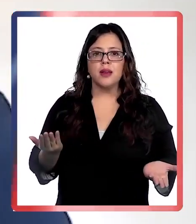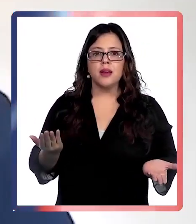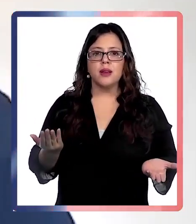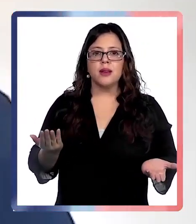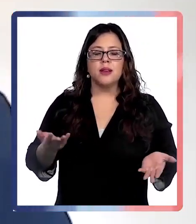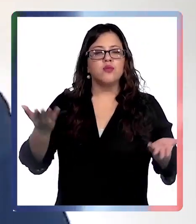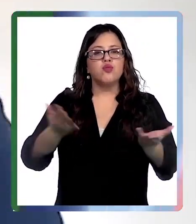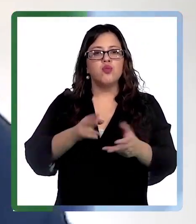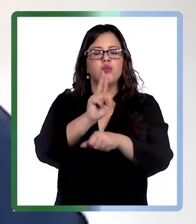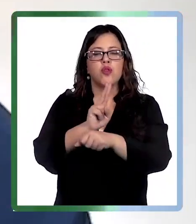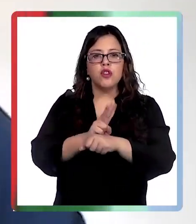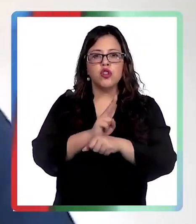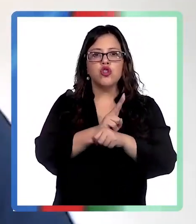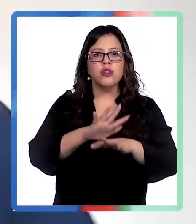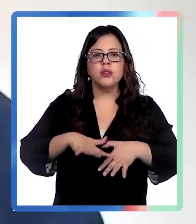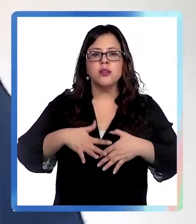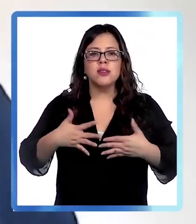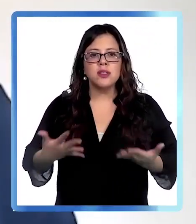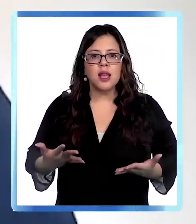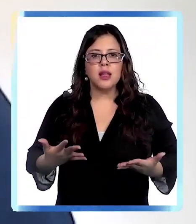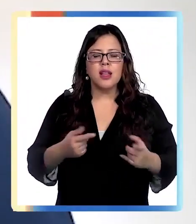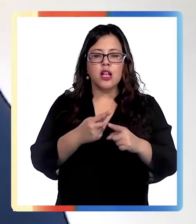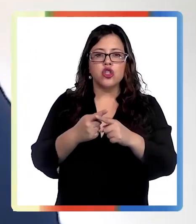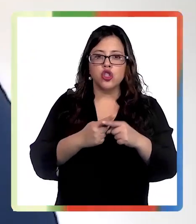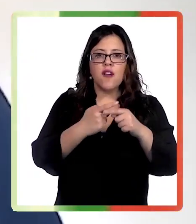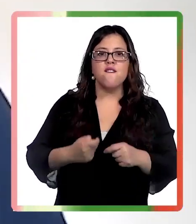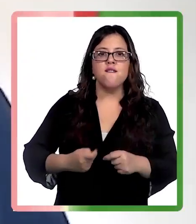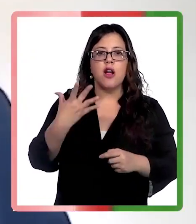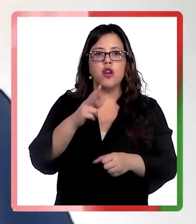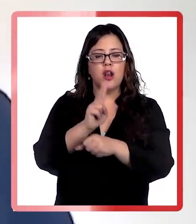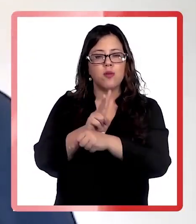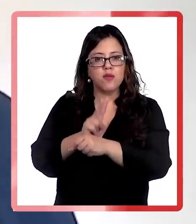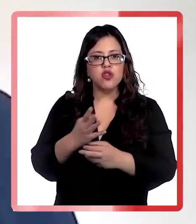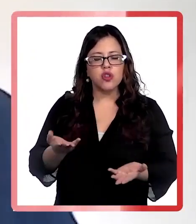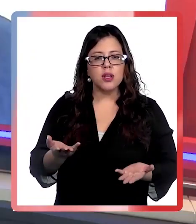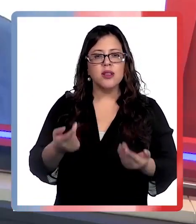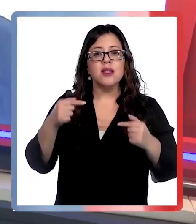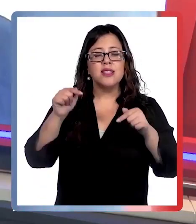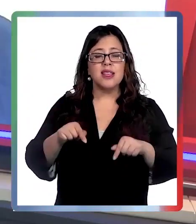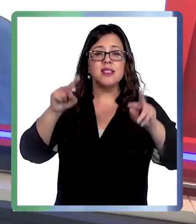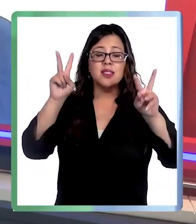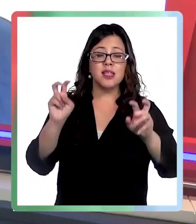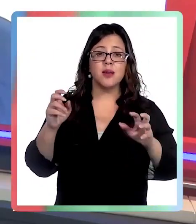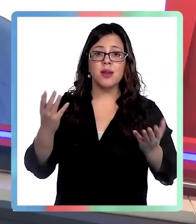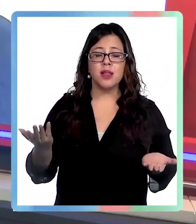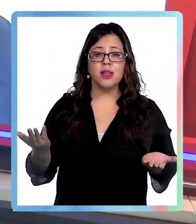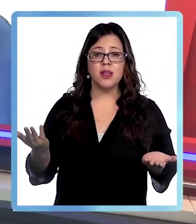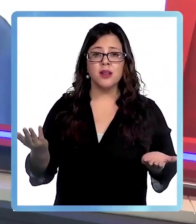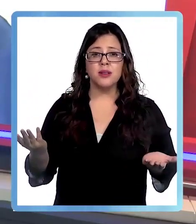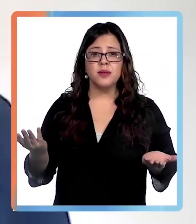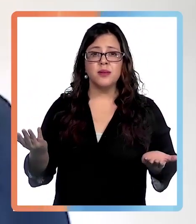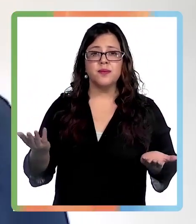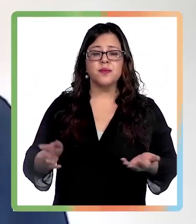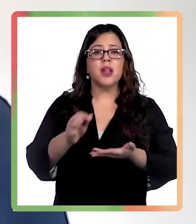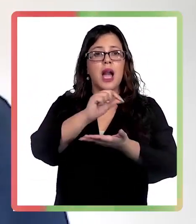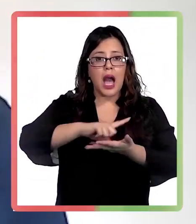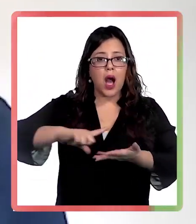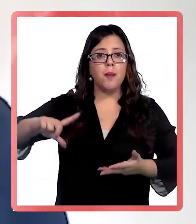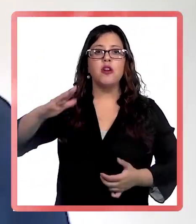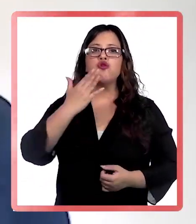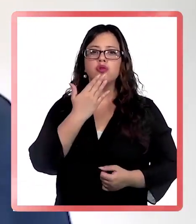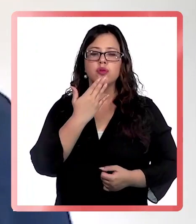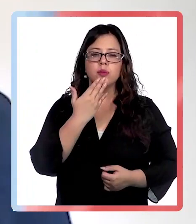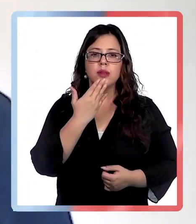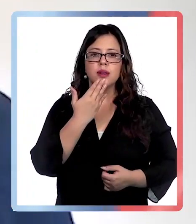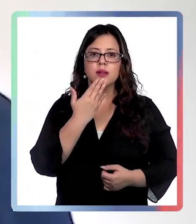sociedad valora a los profesores. Y en ese sentido ha habido un aumento en el cual el 2007 estaba muy de